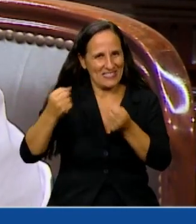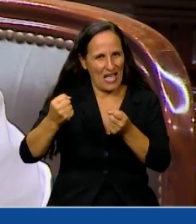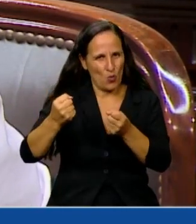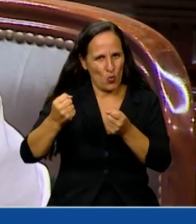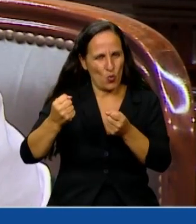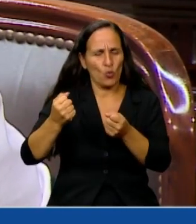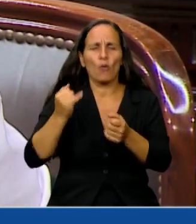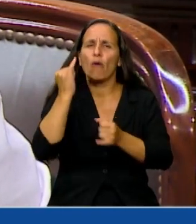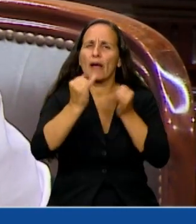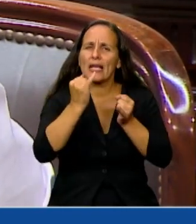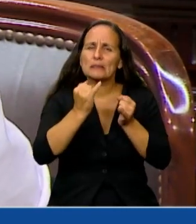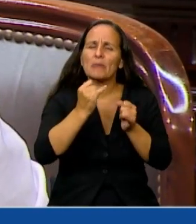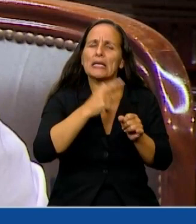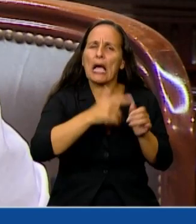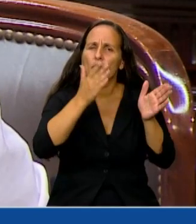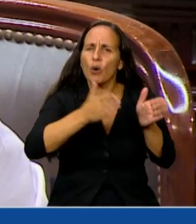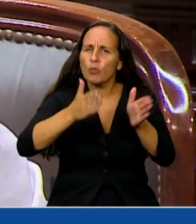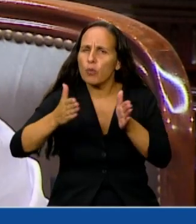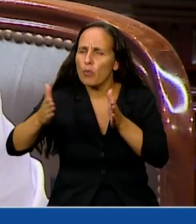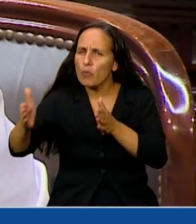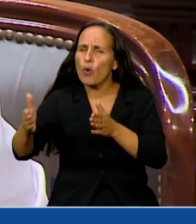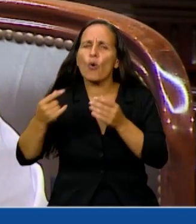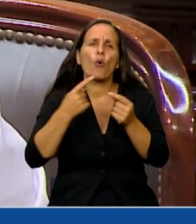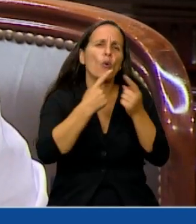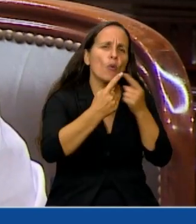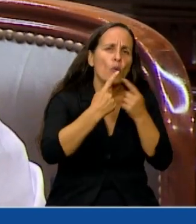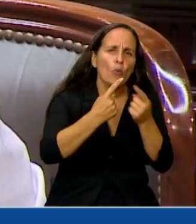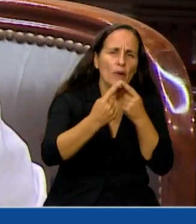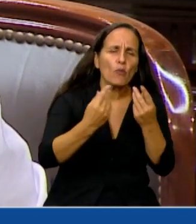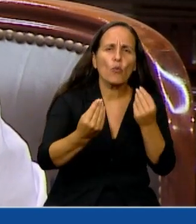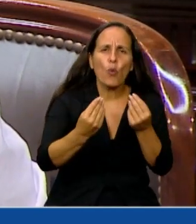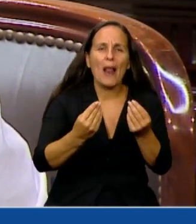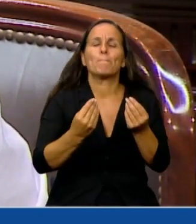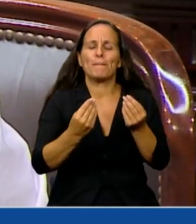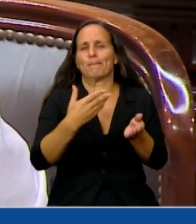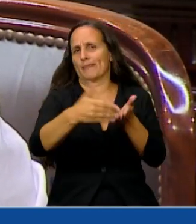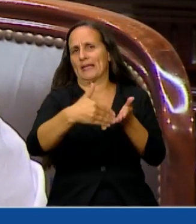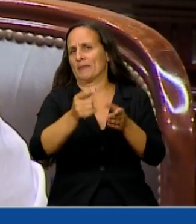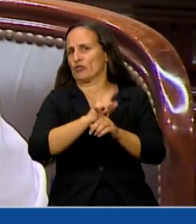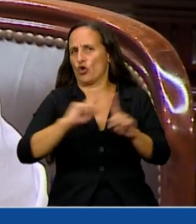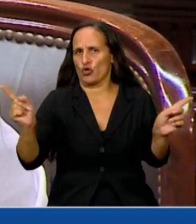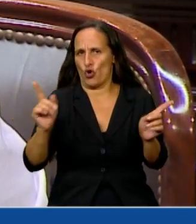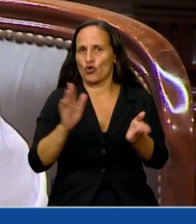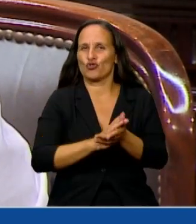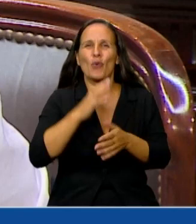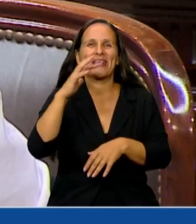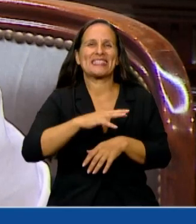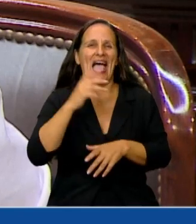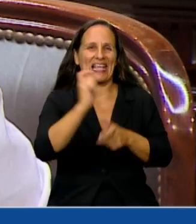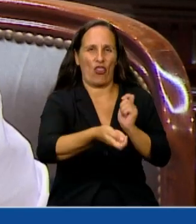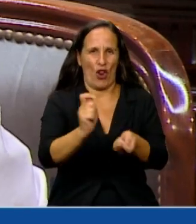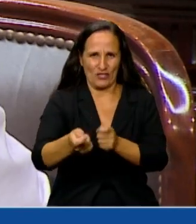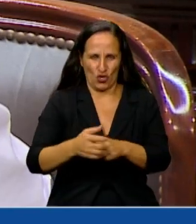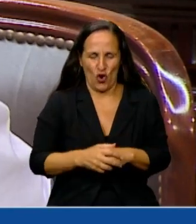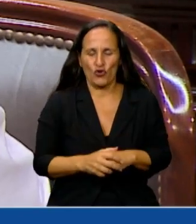los mecanismos y justamente los interrogatorios que se pueden hacer no discriminatorios en todo lo que significa donación de sangre.